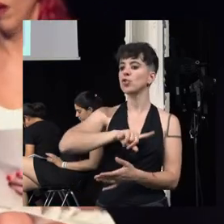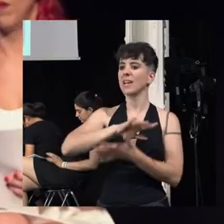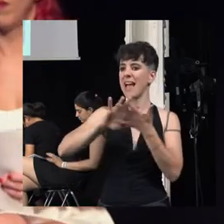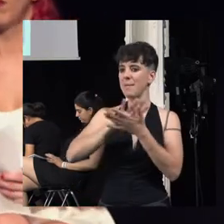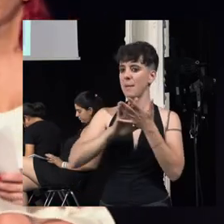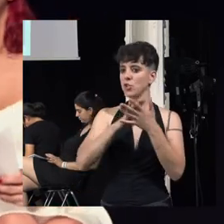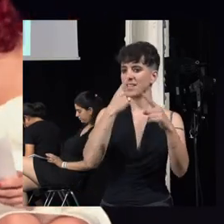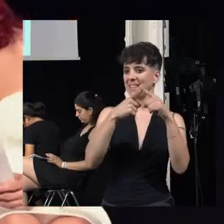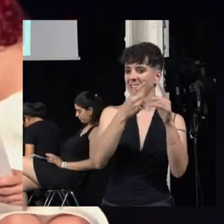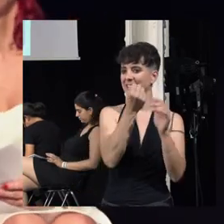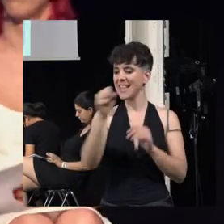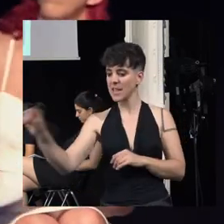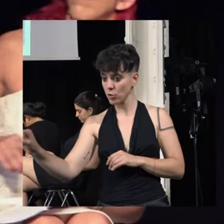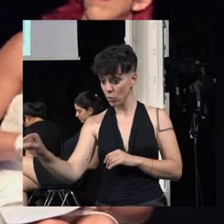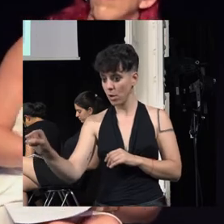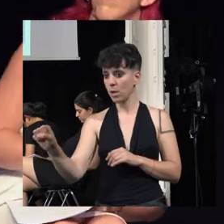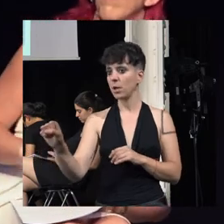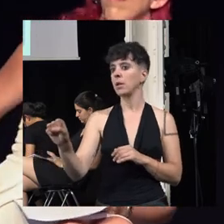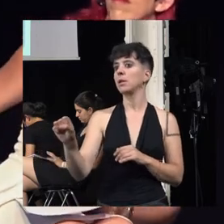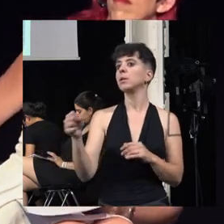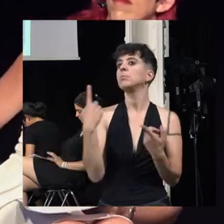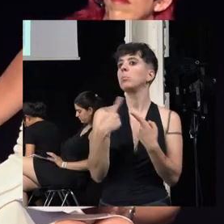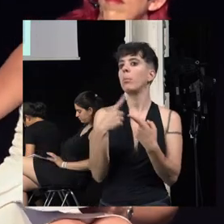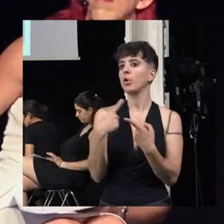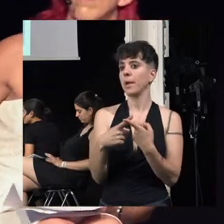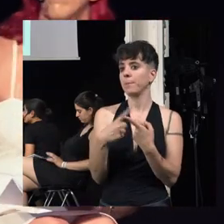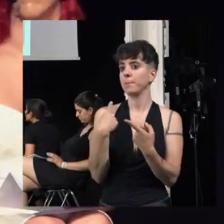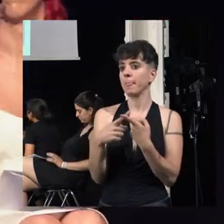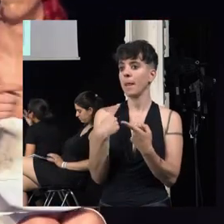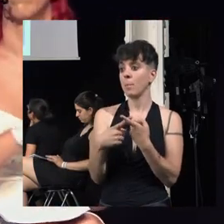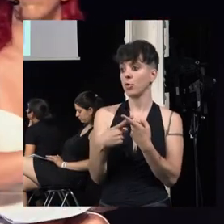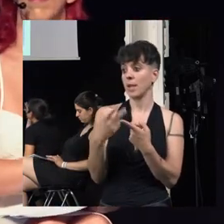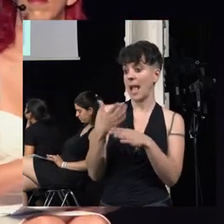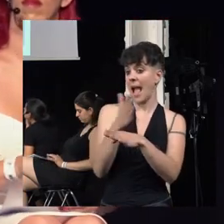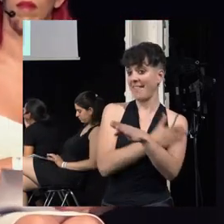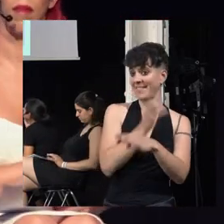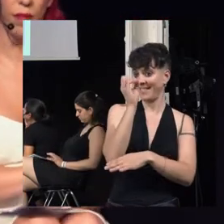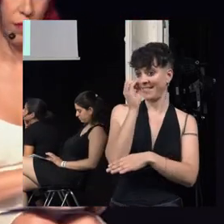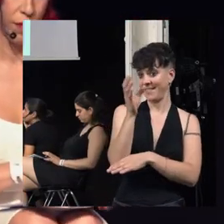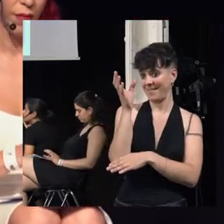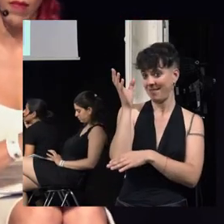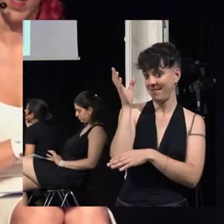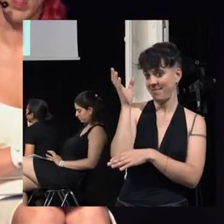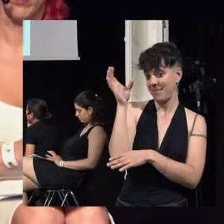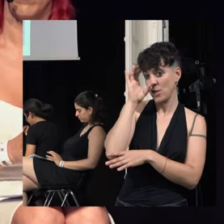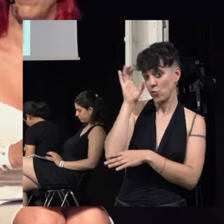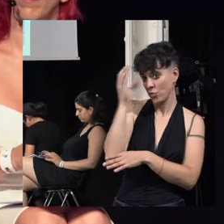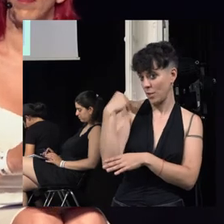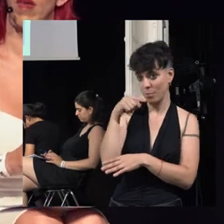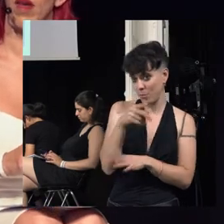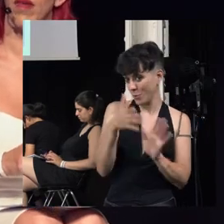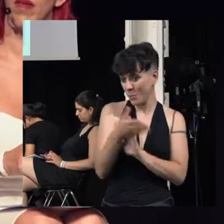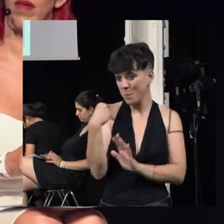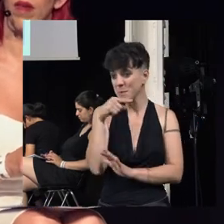sexual, justamente por todo lo que hemos oído en la anterior intervención. Nos parece que